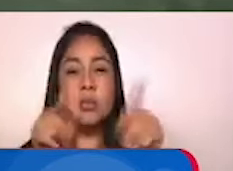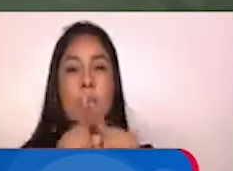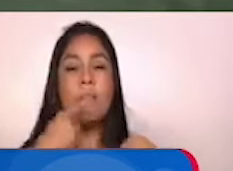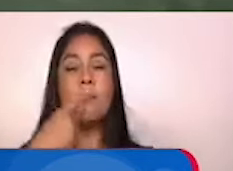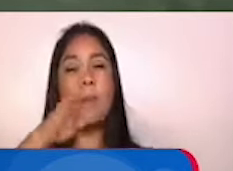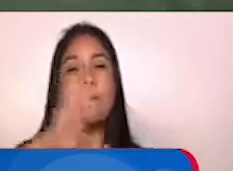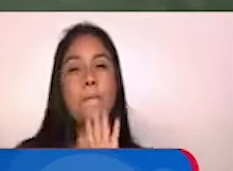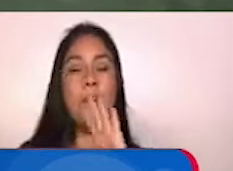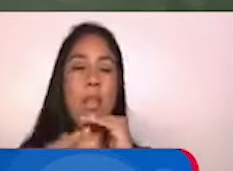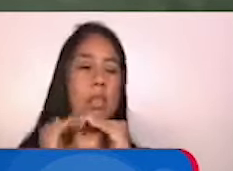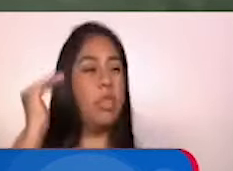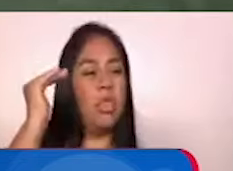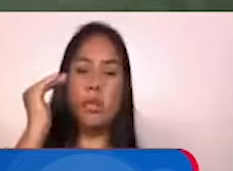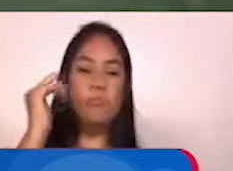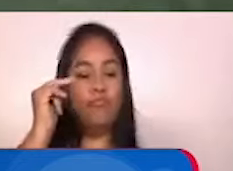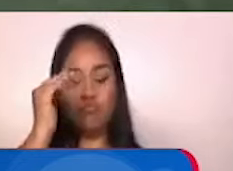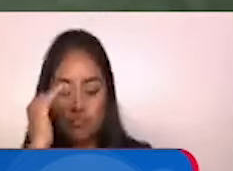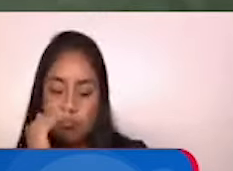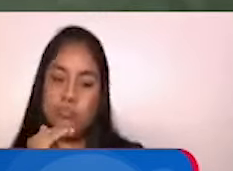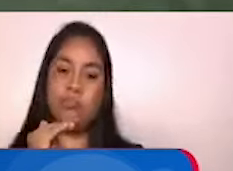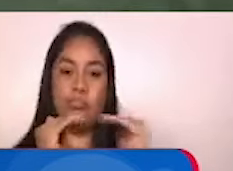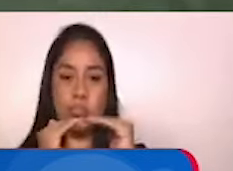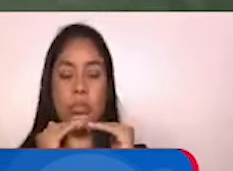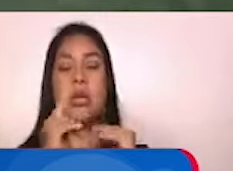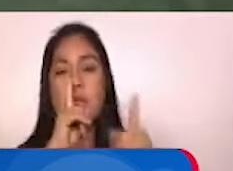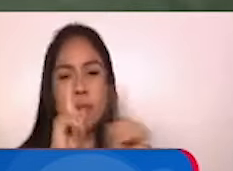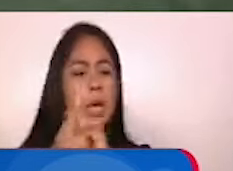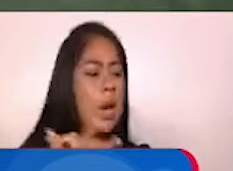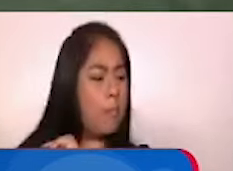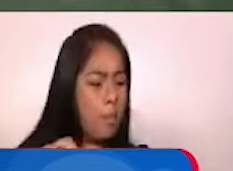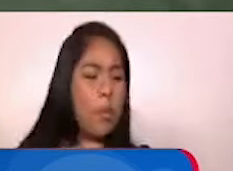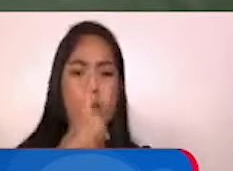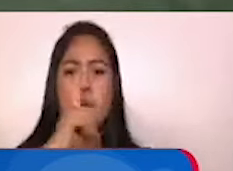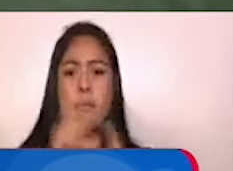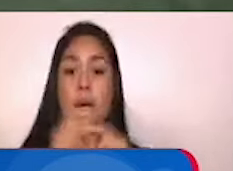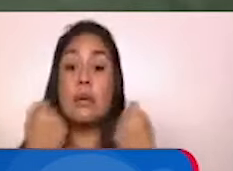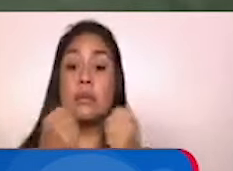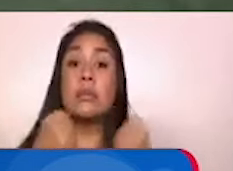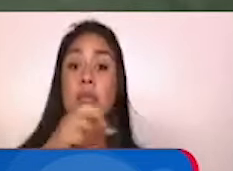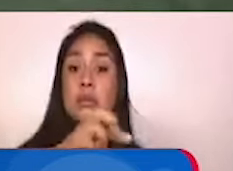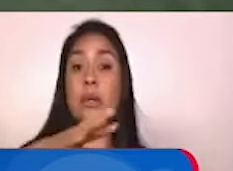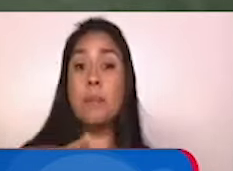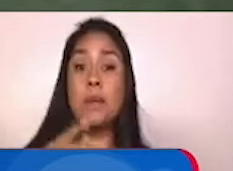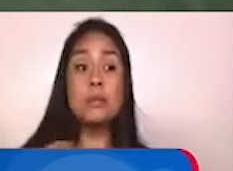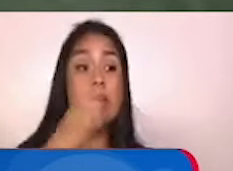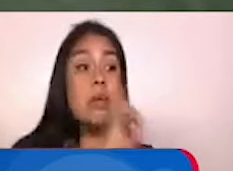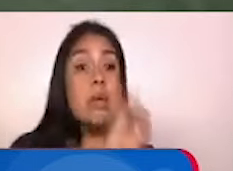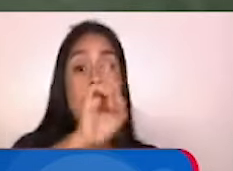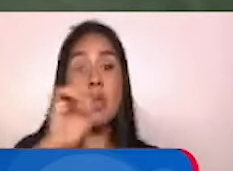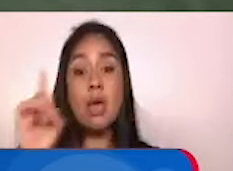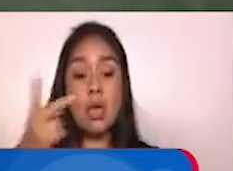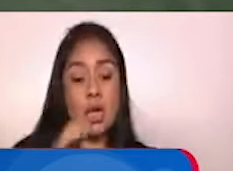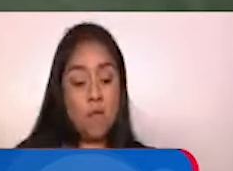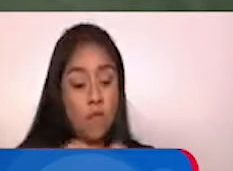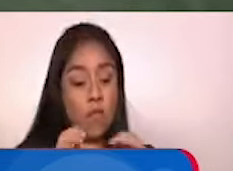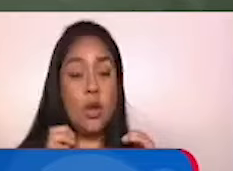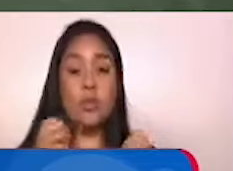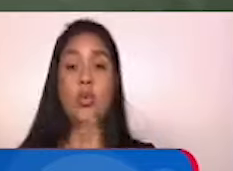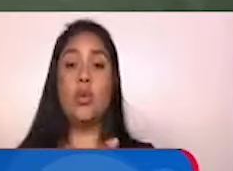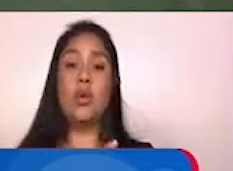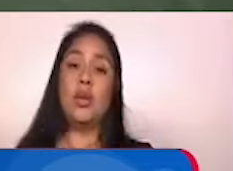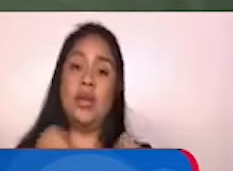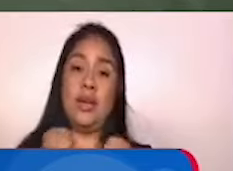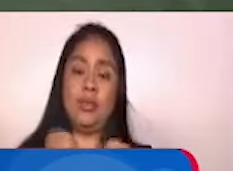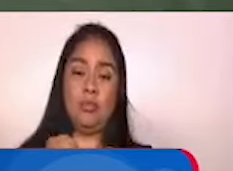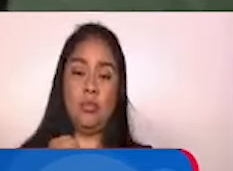de la desigualdad y la pobreza y en la construcción de la paz en cada uno de los esfuerzos que hagamos.